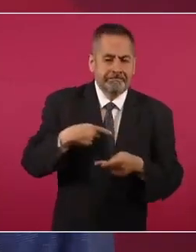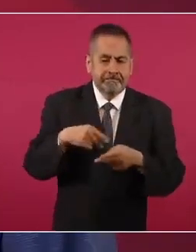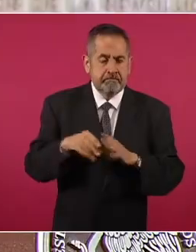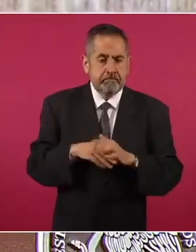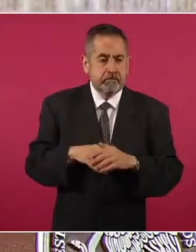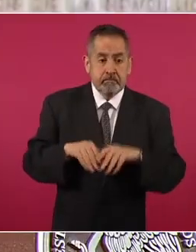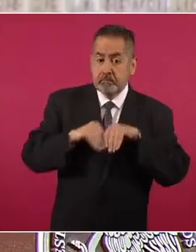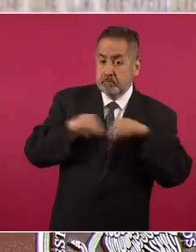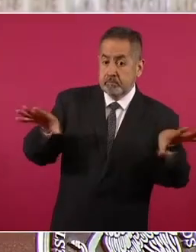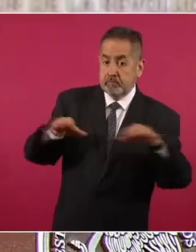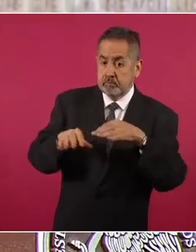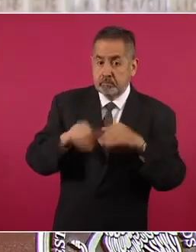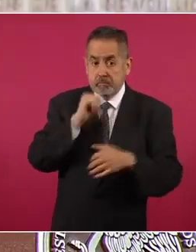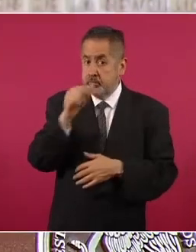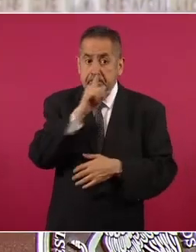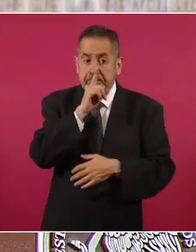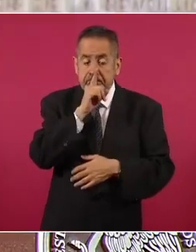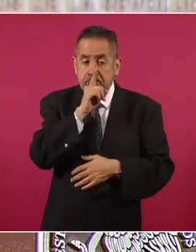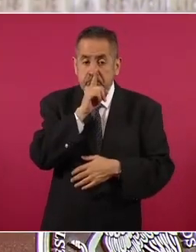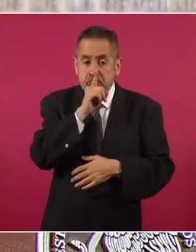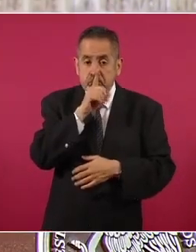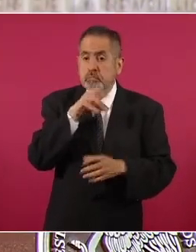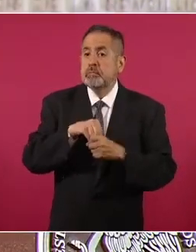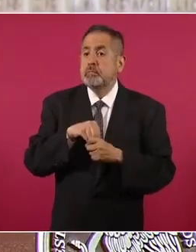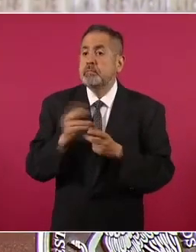Y no dieron a conocer los resultados.